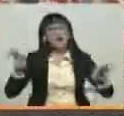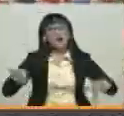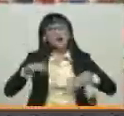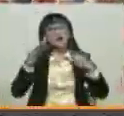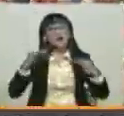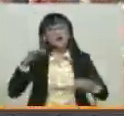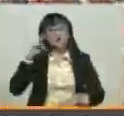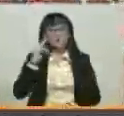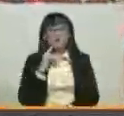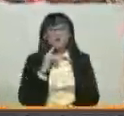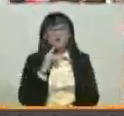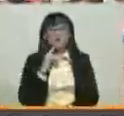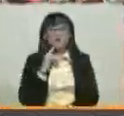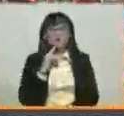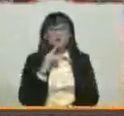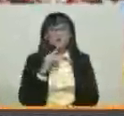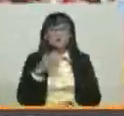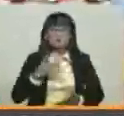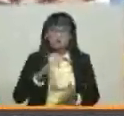Simón Bolívar.